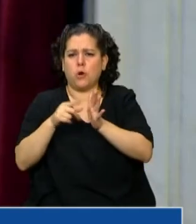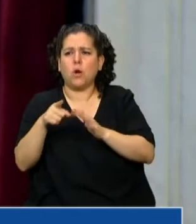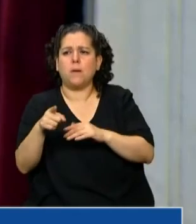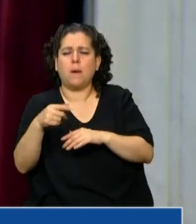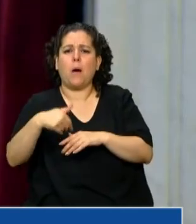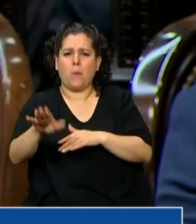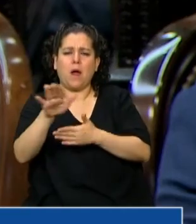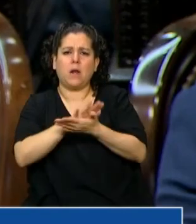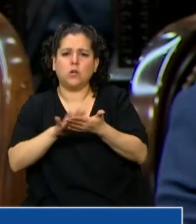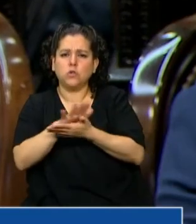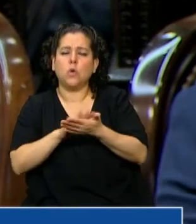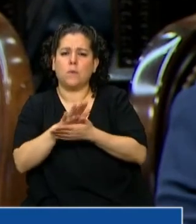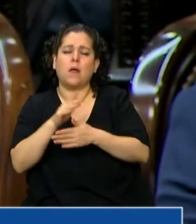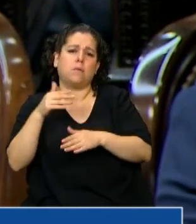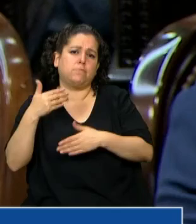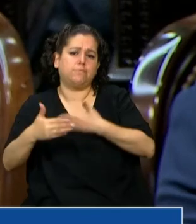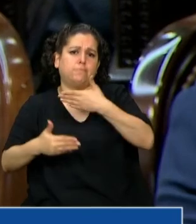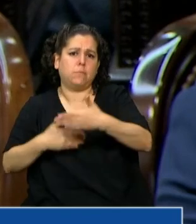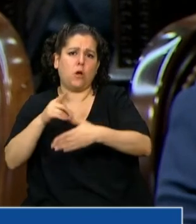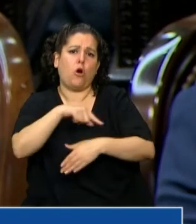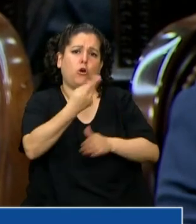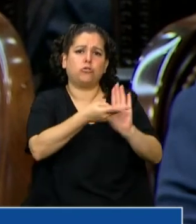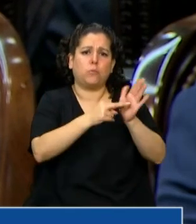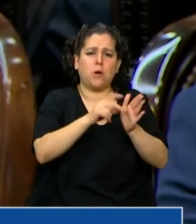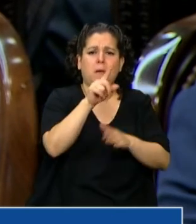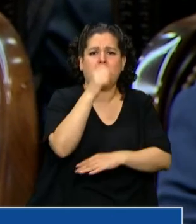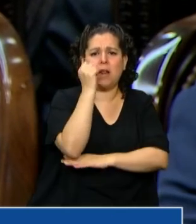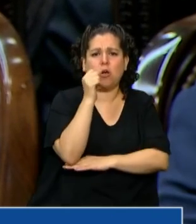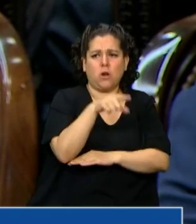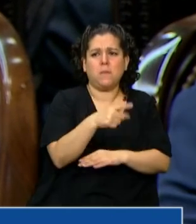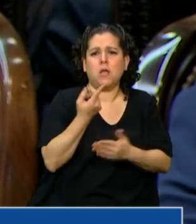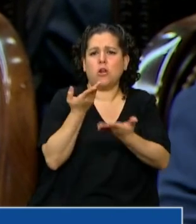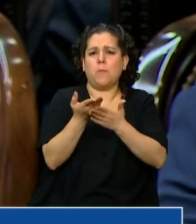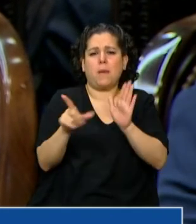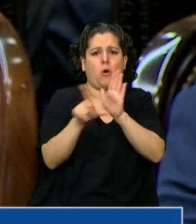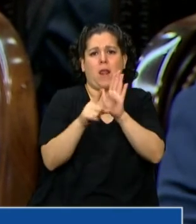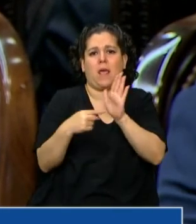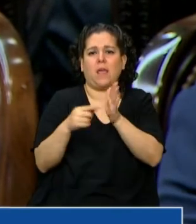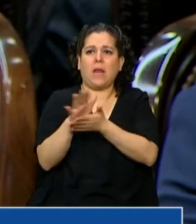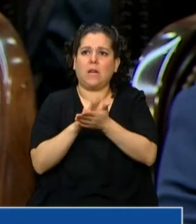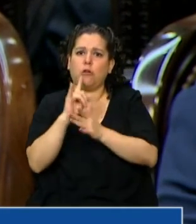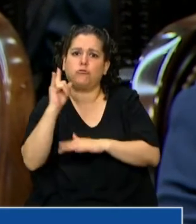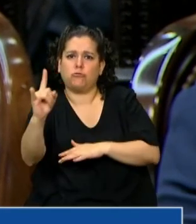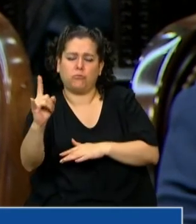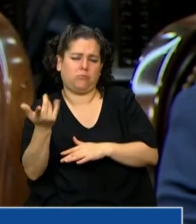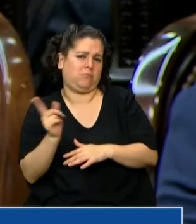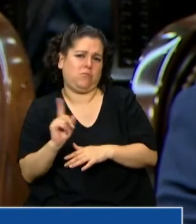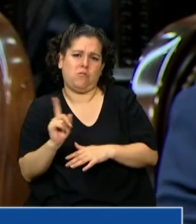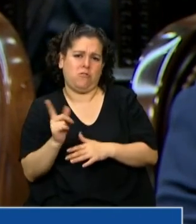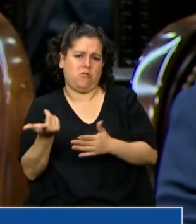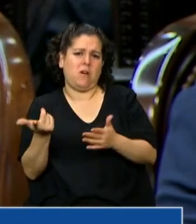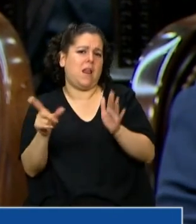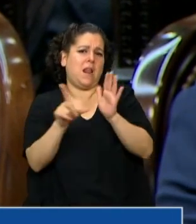van a resolver en la medida que resolvamos otros problemas de la economía, y no le pidamos a la ley de alquileres que nos resuelva problemas que son de la